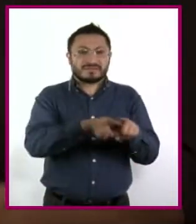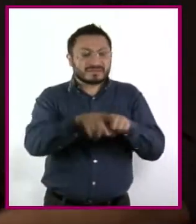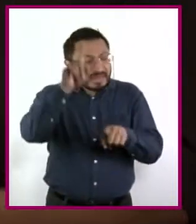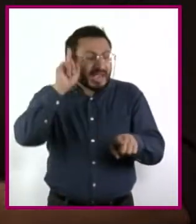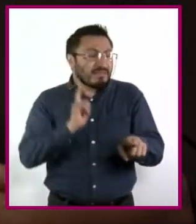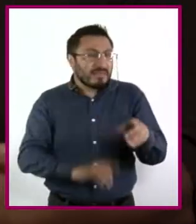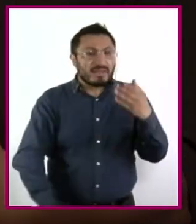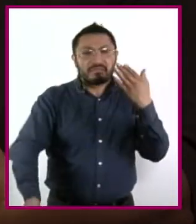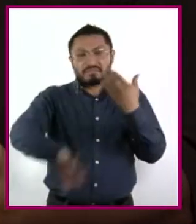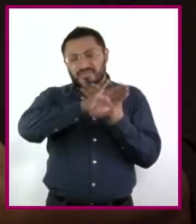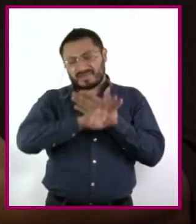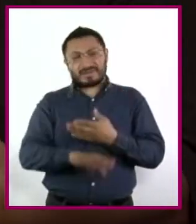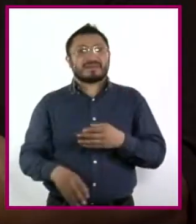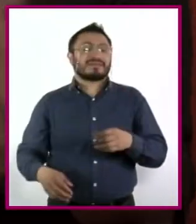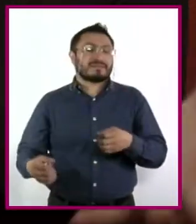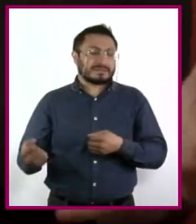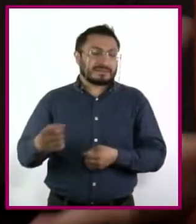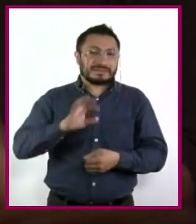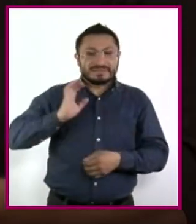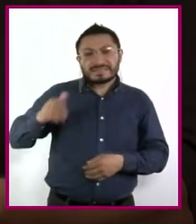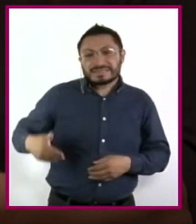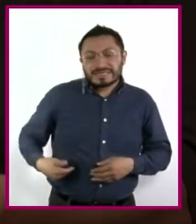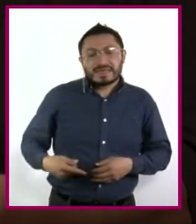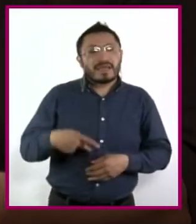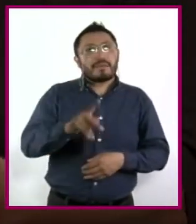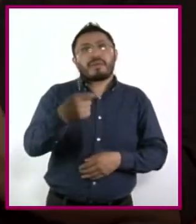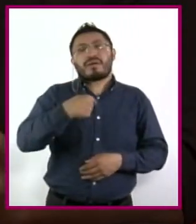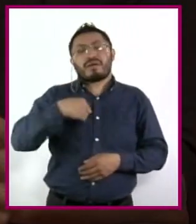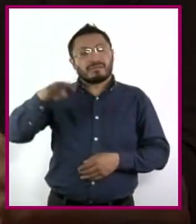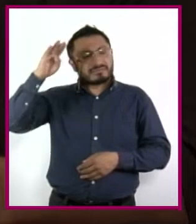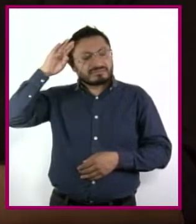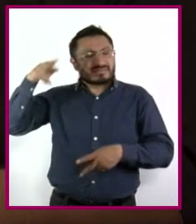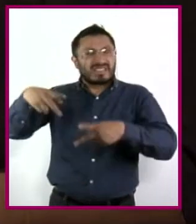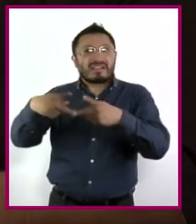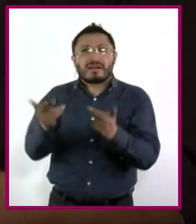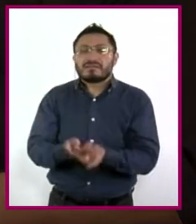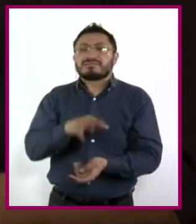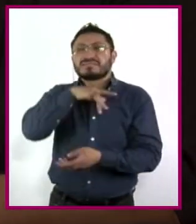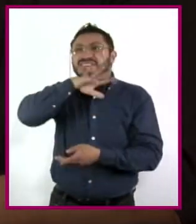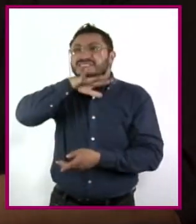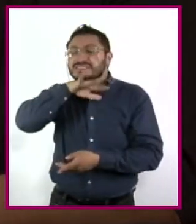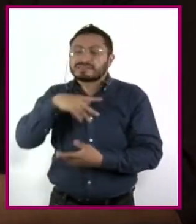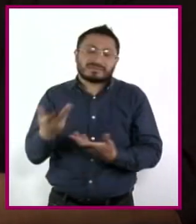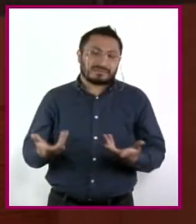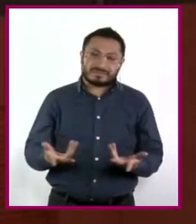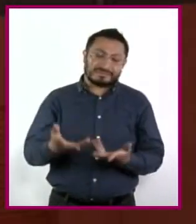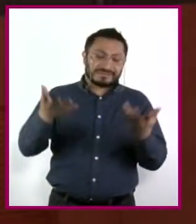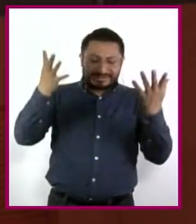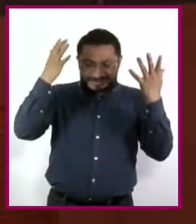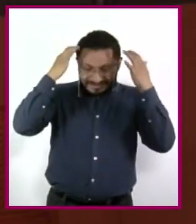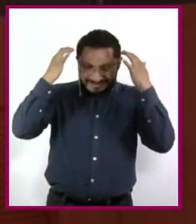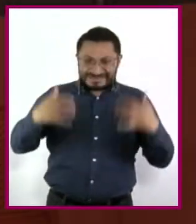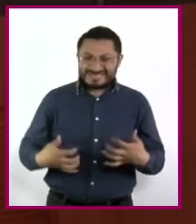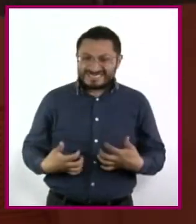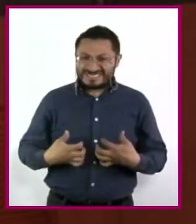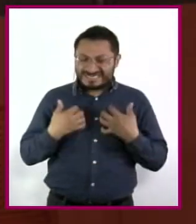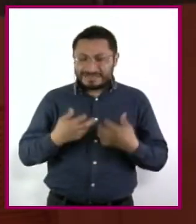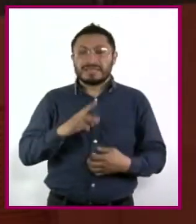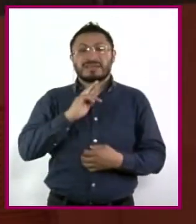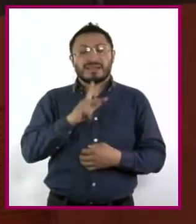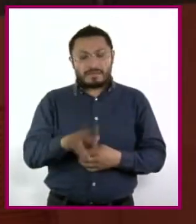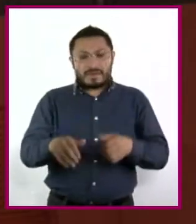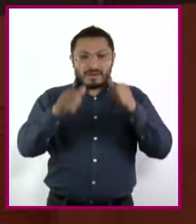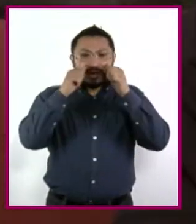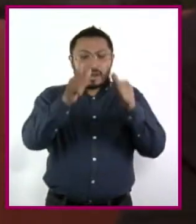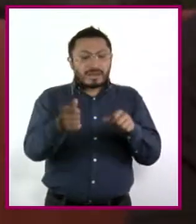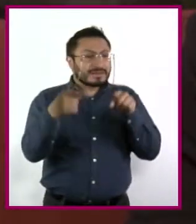furioso. En tu mente solo están los trastes. ¿Qué pasa si cambias el foco de tu atención y te concentras en tu